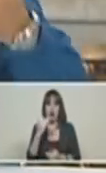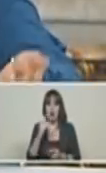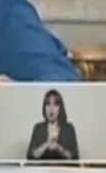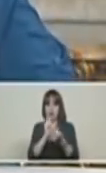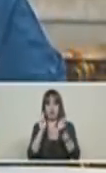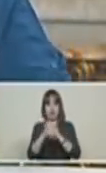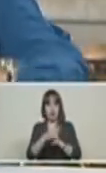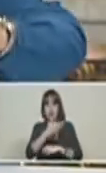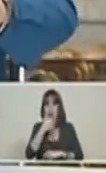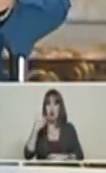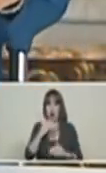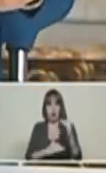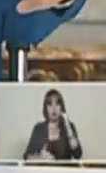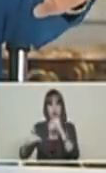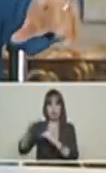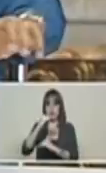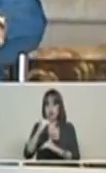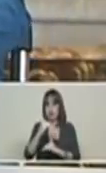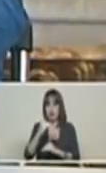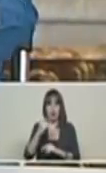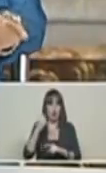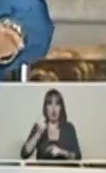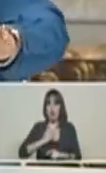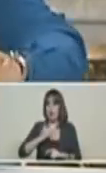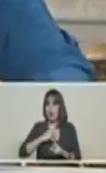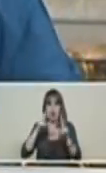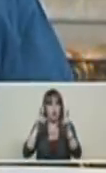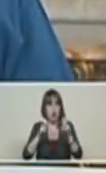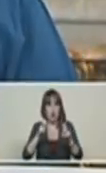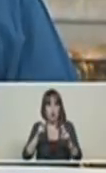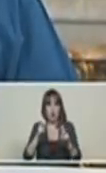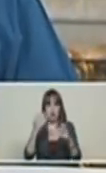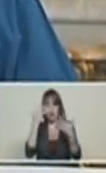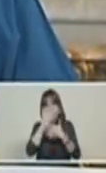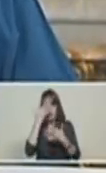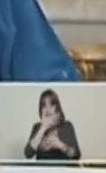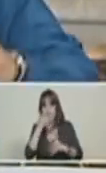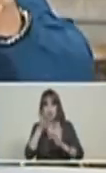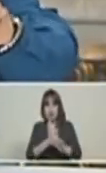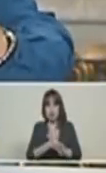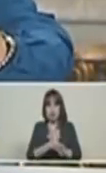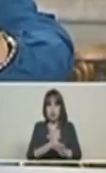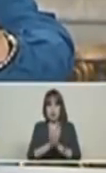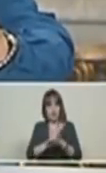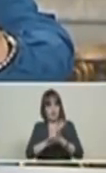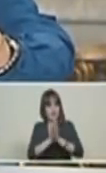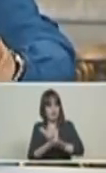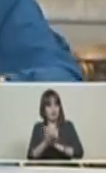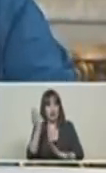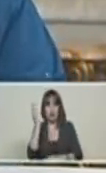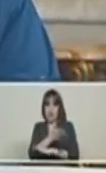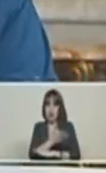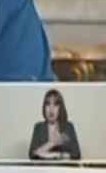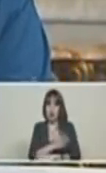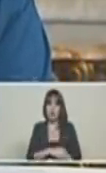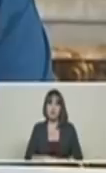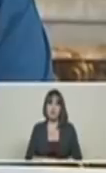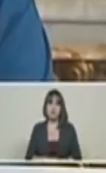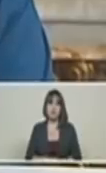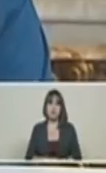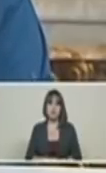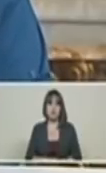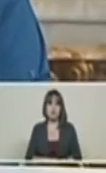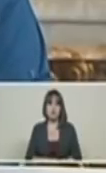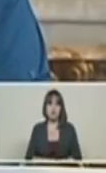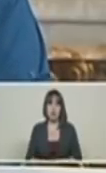que rebrotan o cualquier nuevo vicio que brote por ahí. Viejos vicios que rebotren, llamamos a